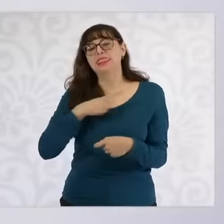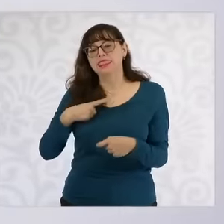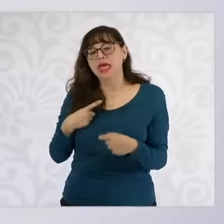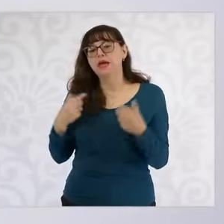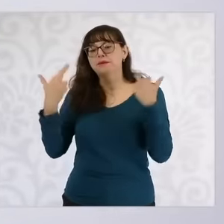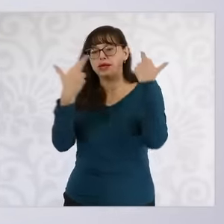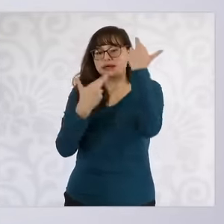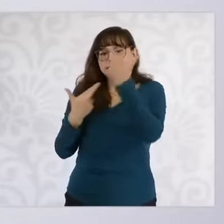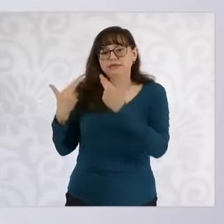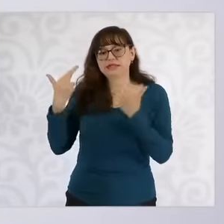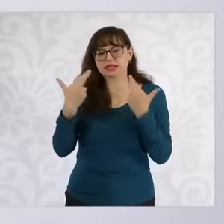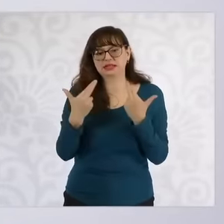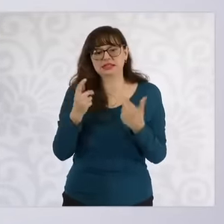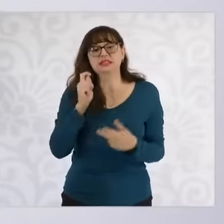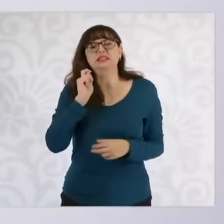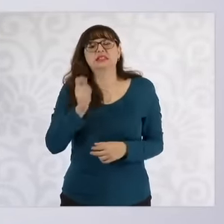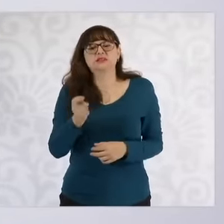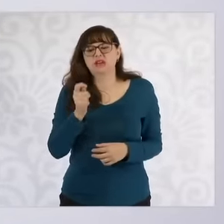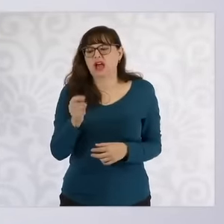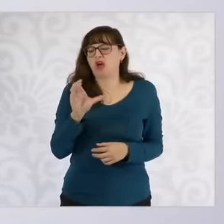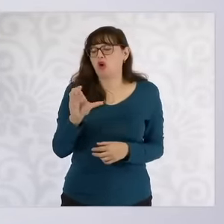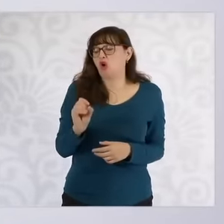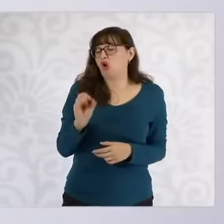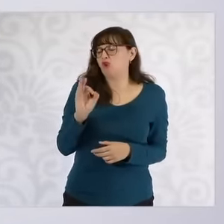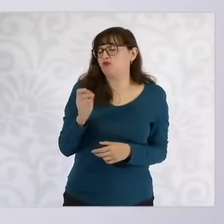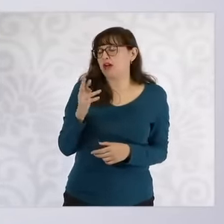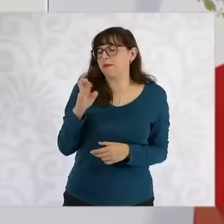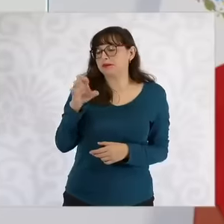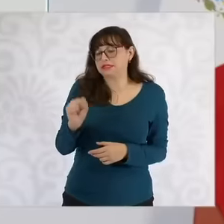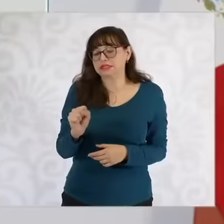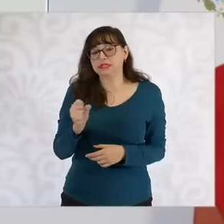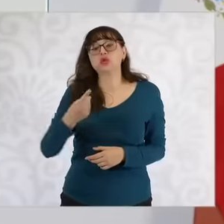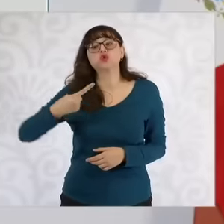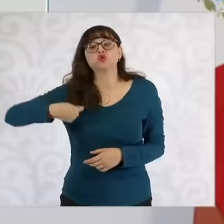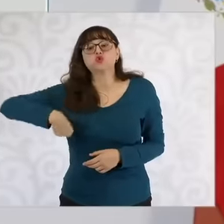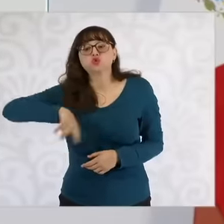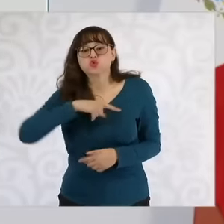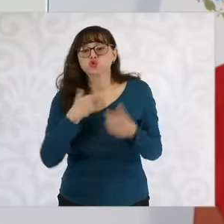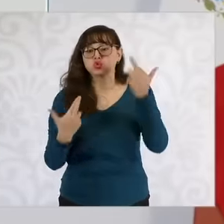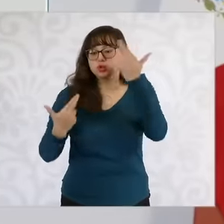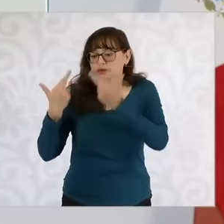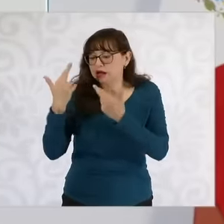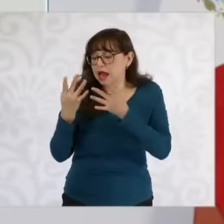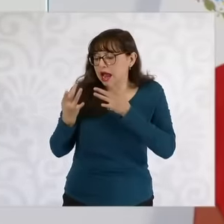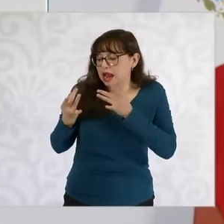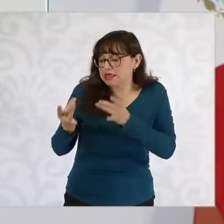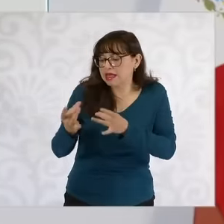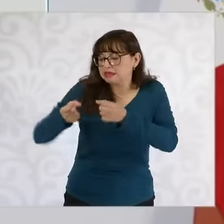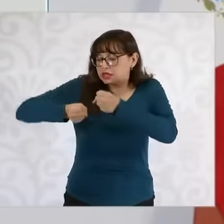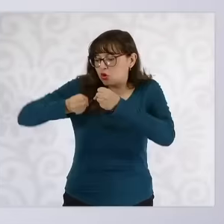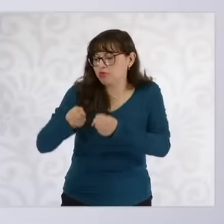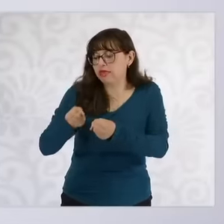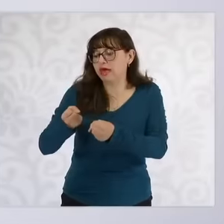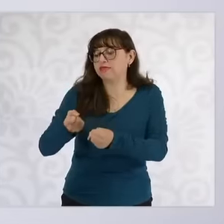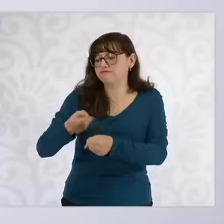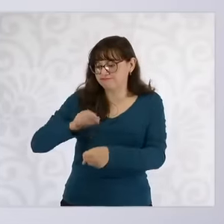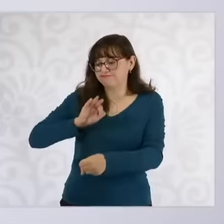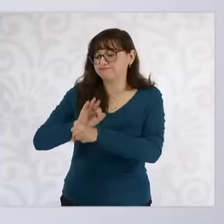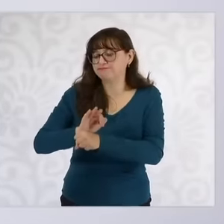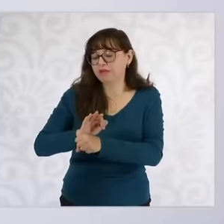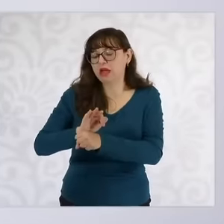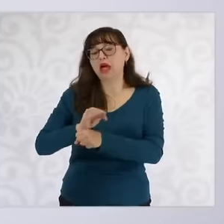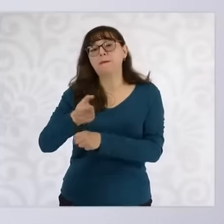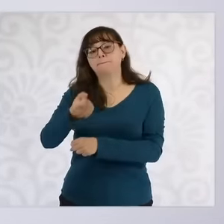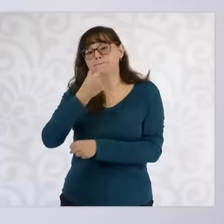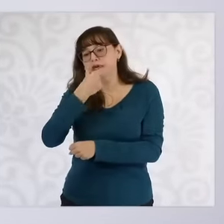la agencia sanitaria mexicana encargada de garantizar la calidad, seguridad y eficacia de los medicamentos